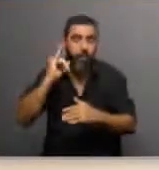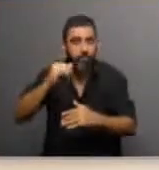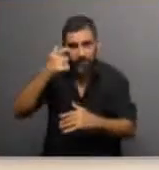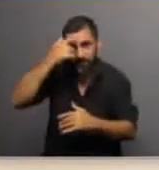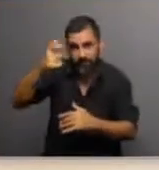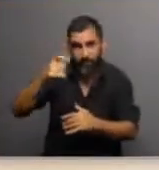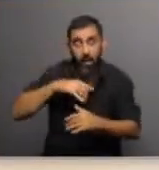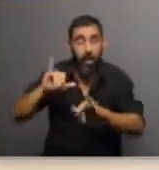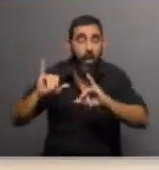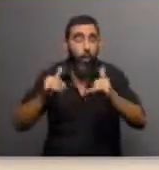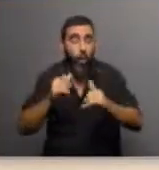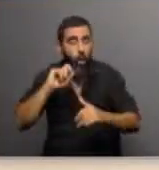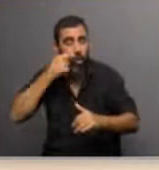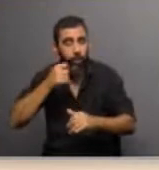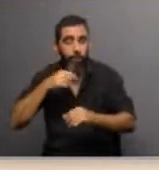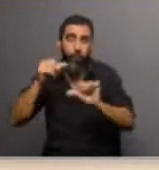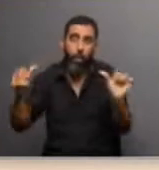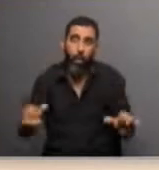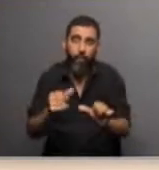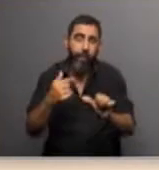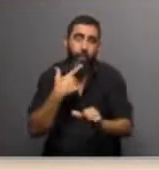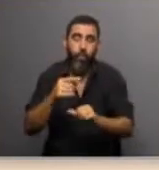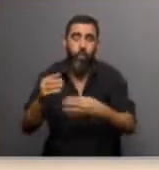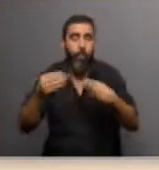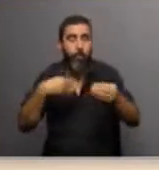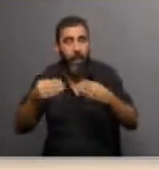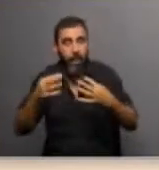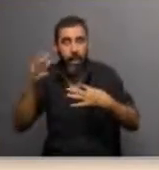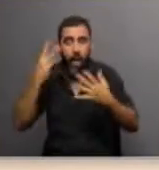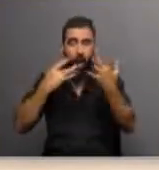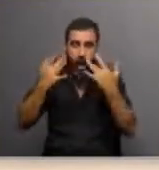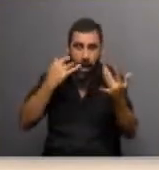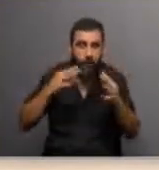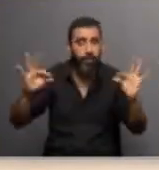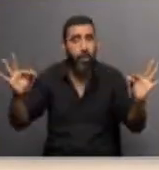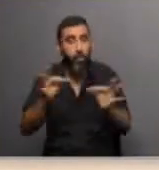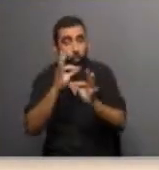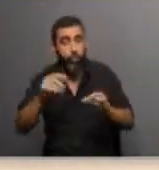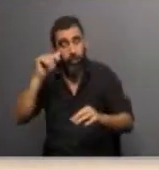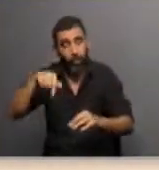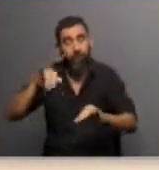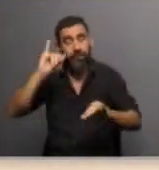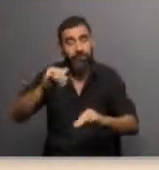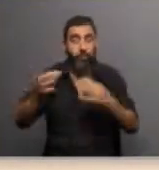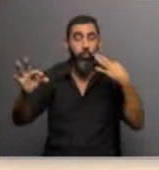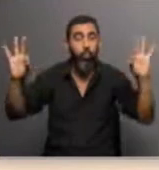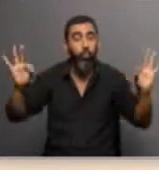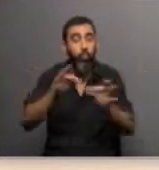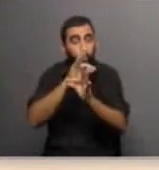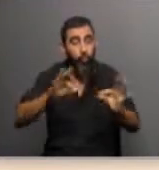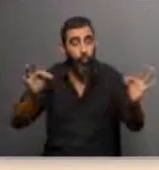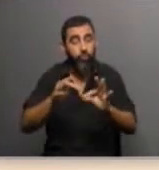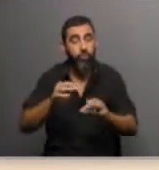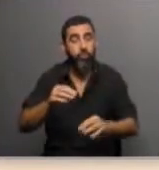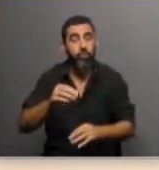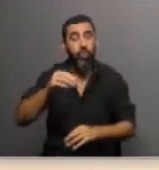que tienen hobbies que pueden ir desde la actividad de la arte plástica hasta la música. Hoy, como bien dijiste, vamos a hablar de un músico. Vamos a hablar de